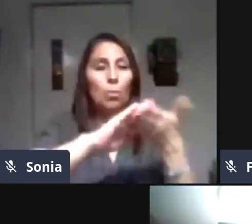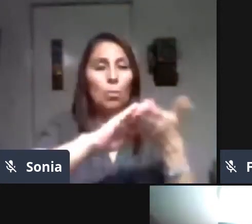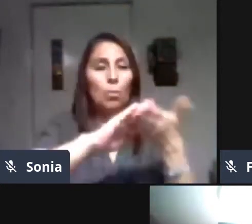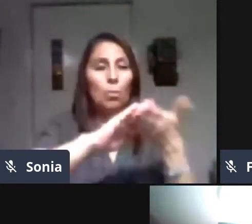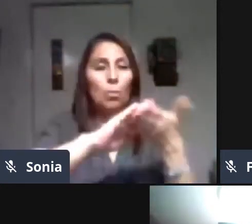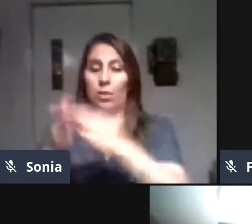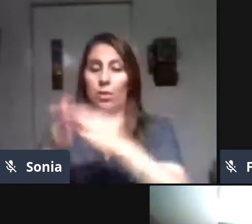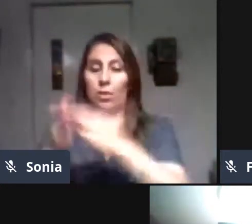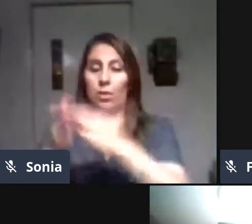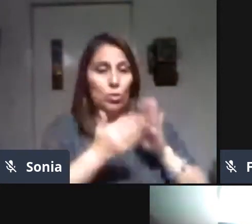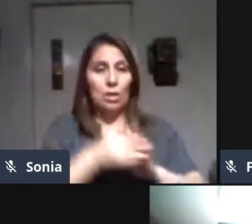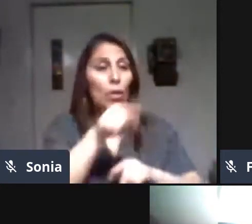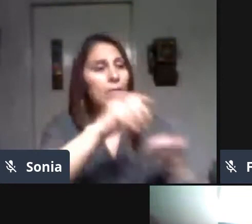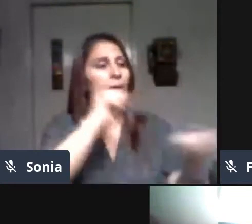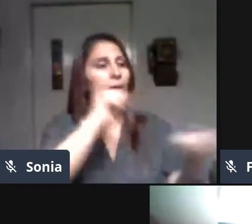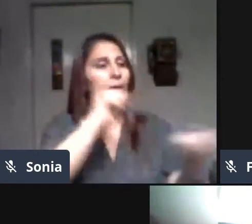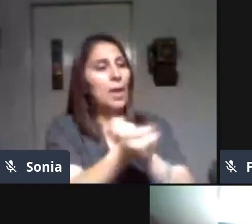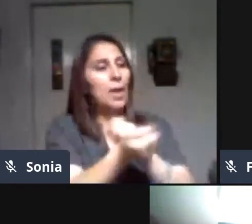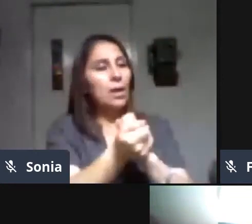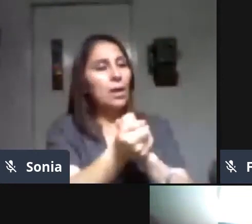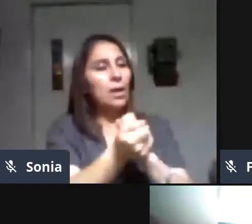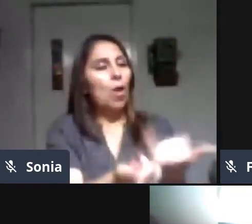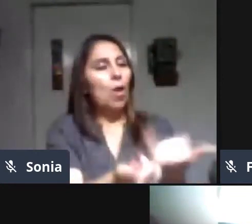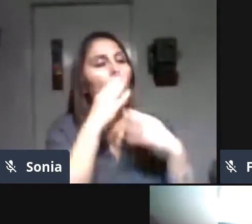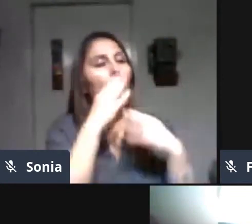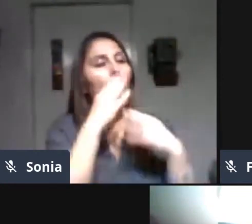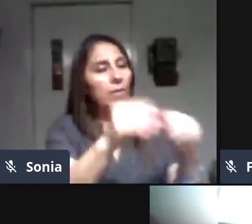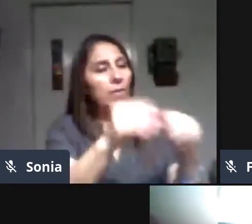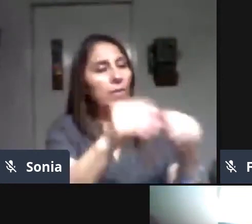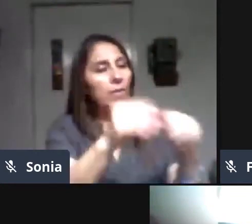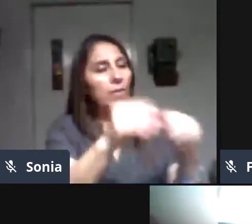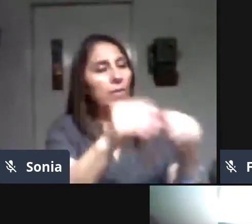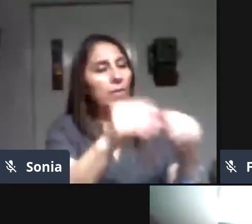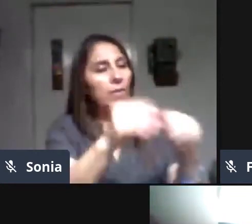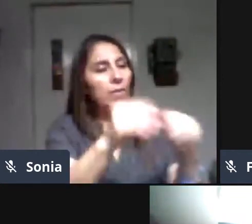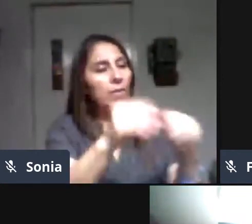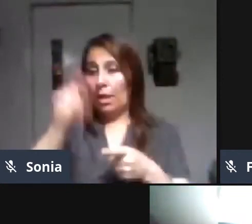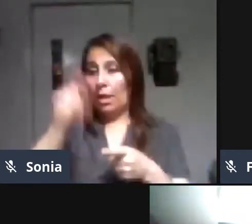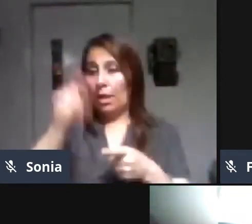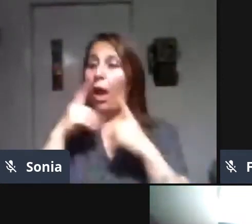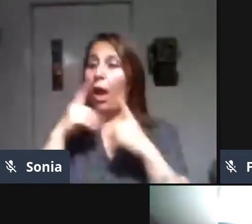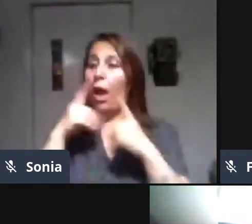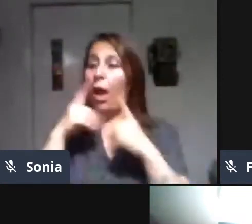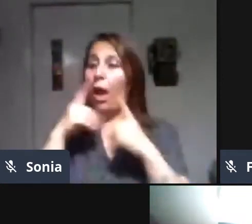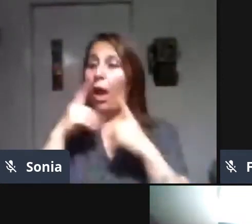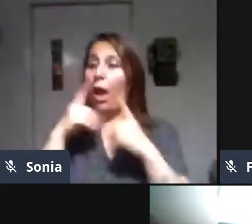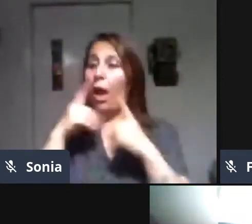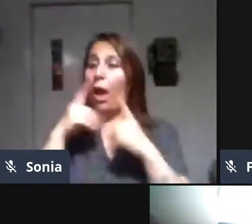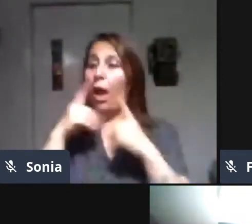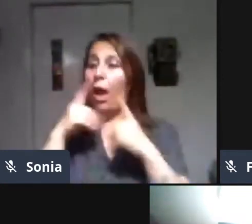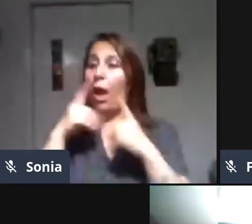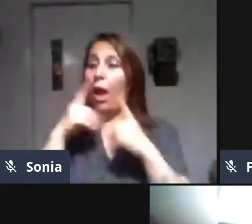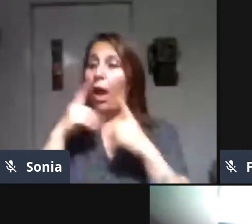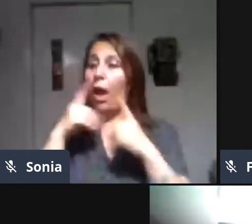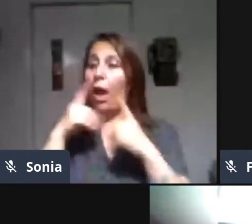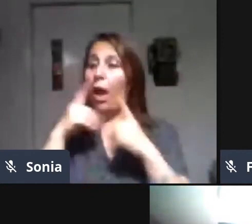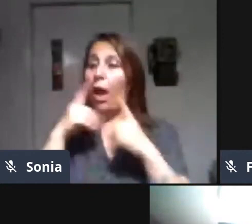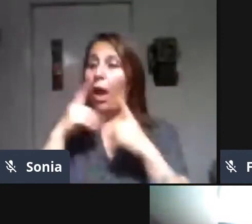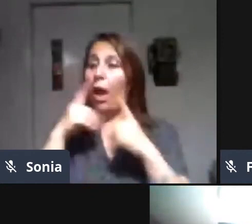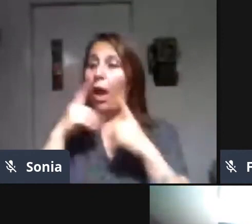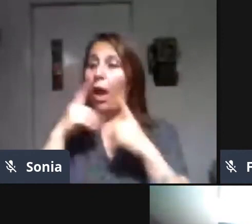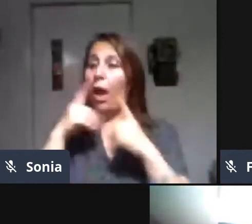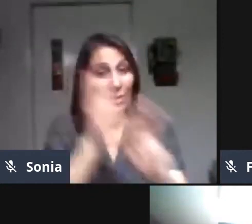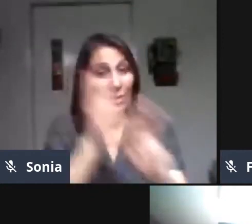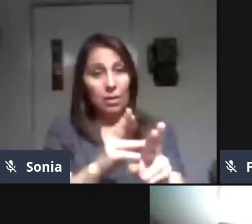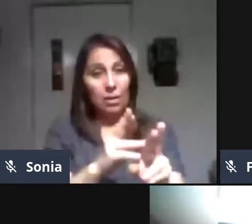español o realmente algún día vamos a empezar a respetar a todas las personas que han nacido en este territorio y que a través